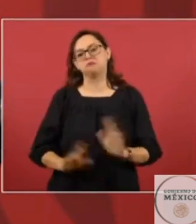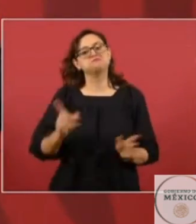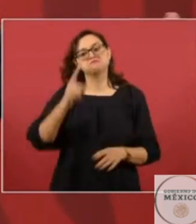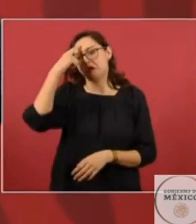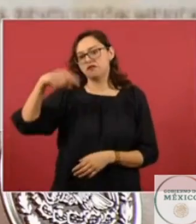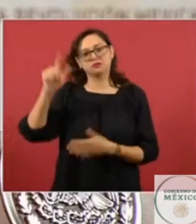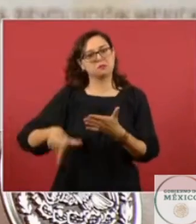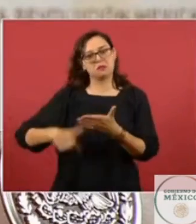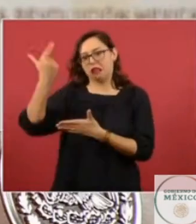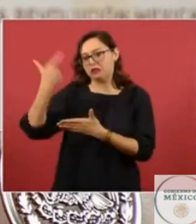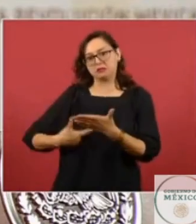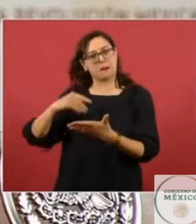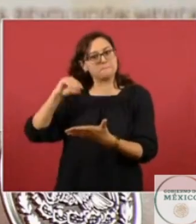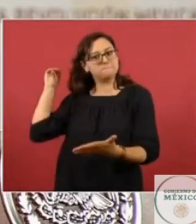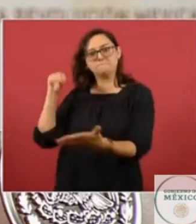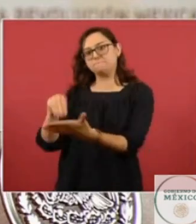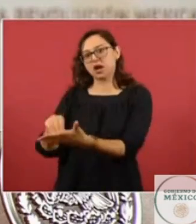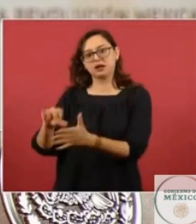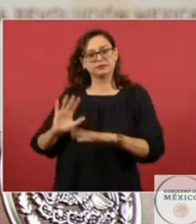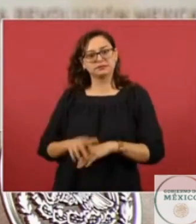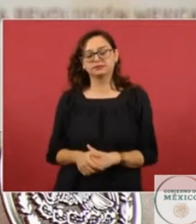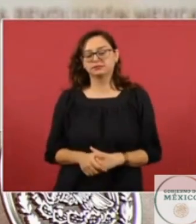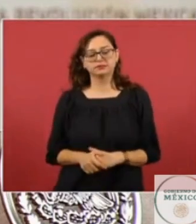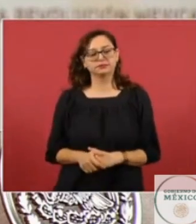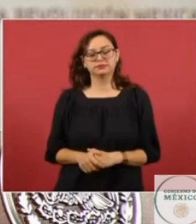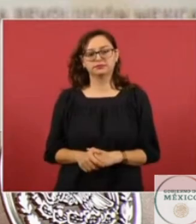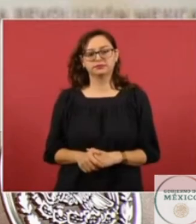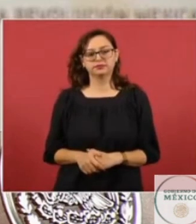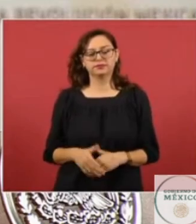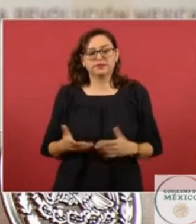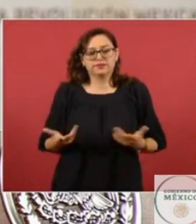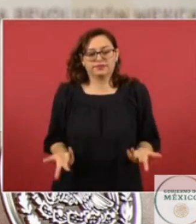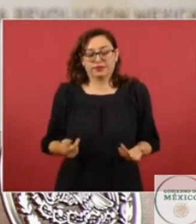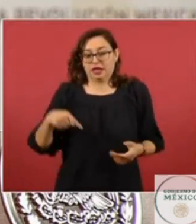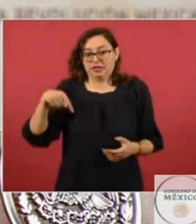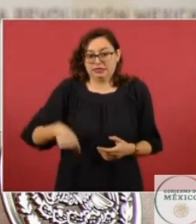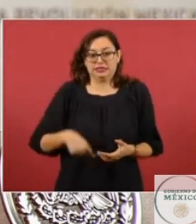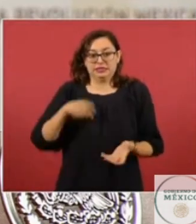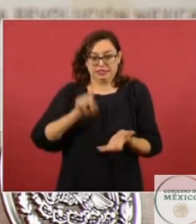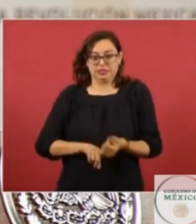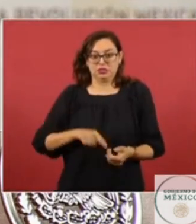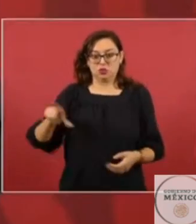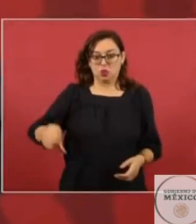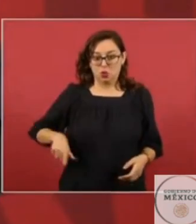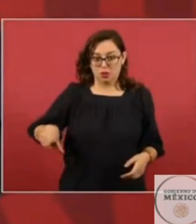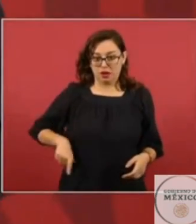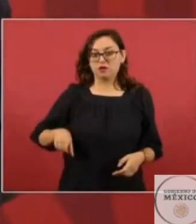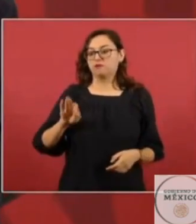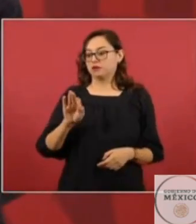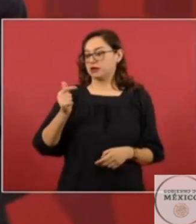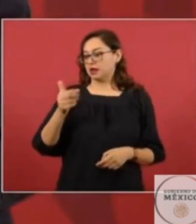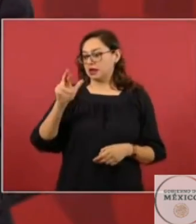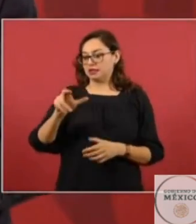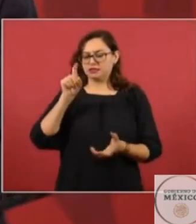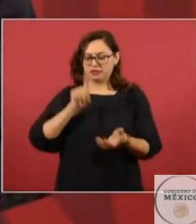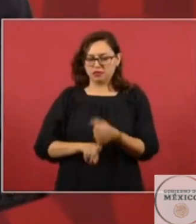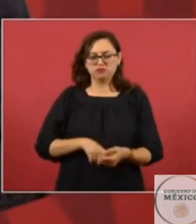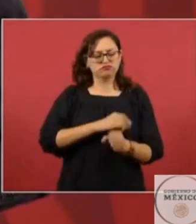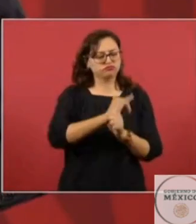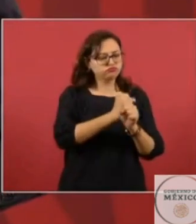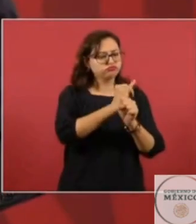relativamente nuevo. Nosotros tenemos ensayando esto desde el año de 2014 apenas. La UIF no tenía